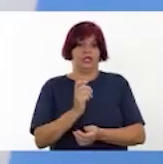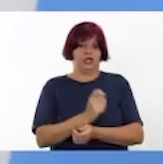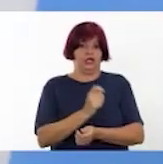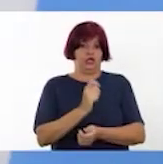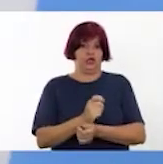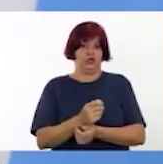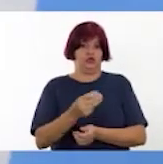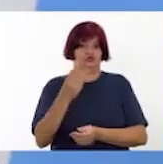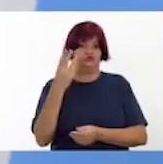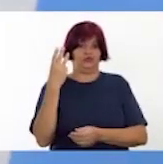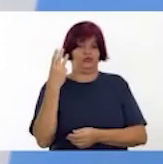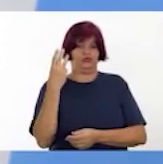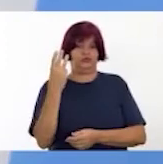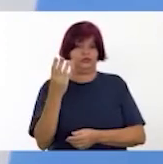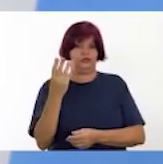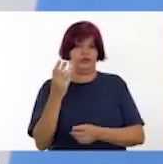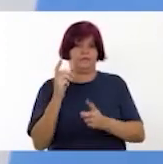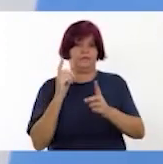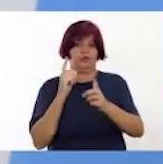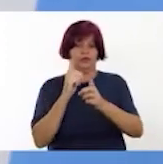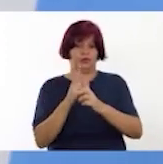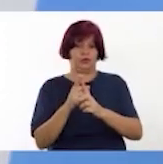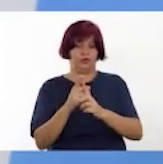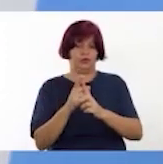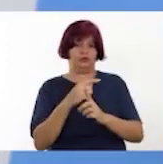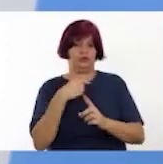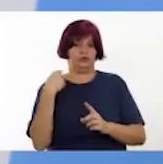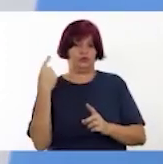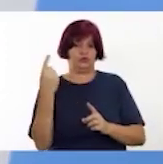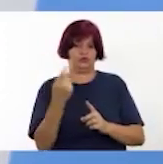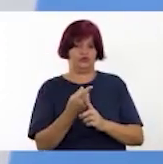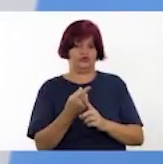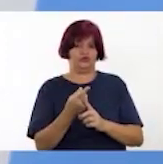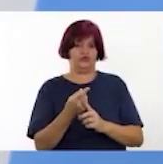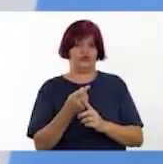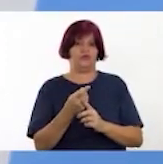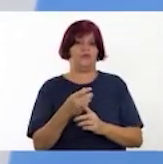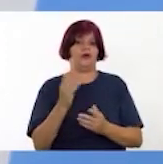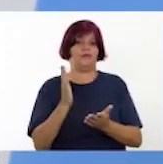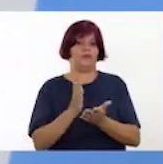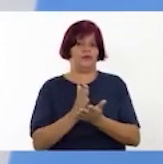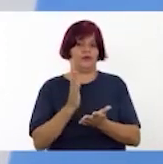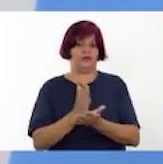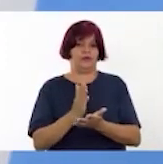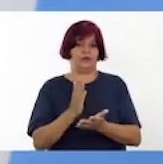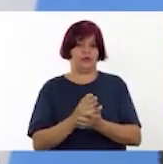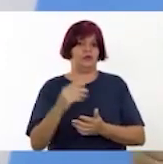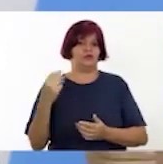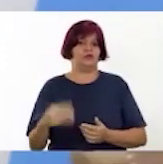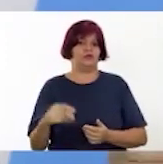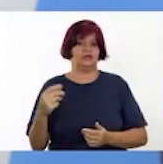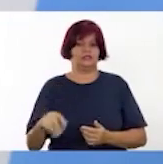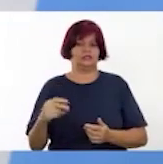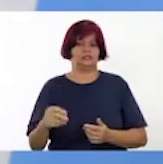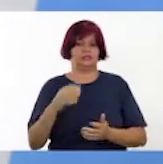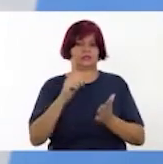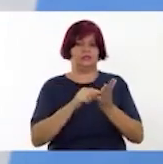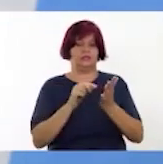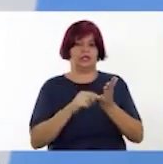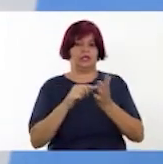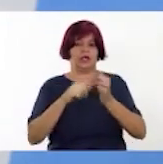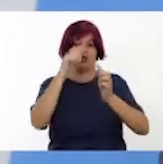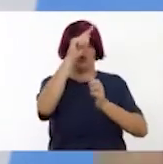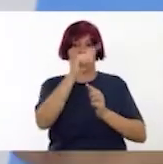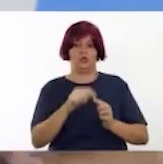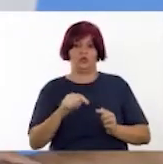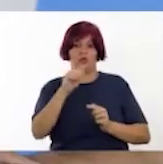En el curso 3, o sea, en el FOD 3 por encuentro, nosotros nos vamos a dedicar fundamentalmente a una sistematización del cálculo